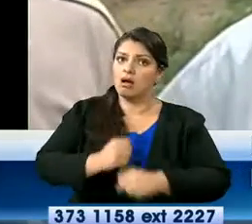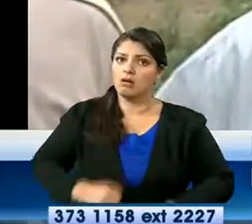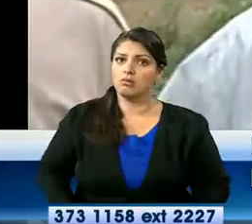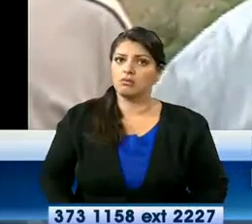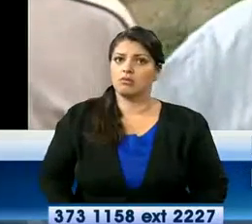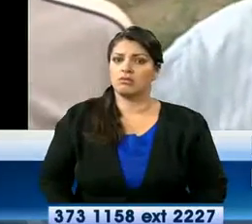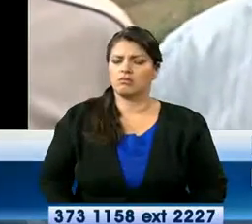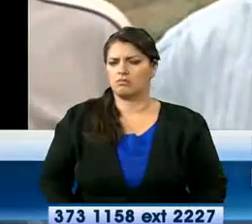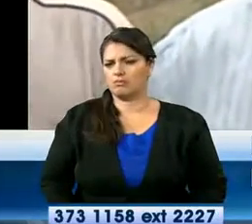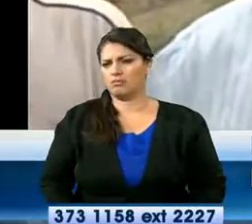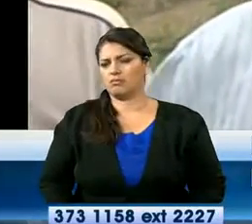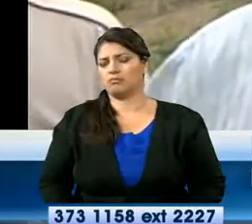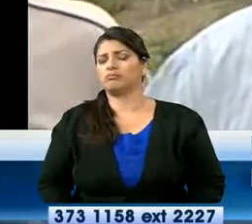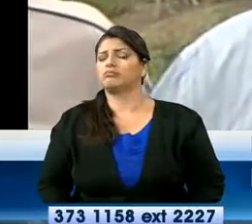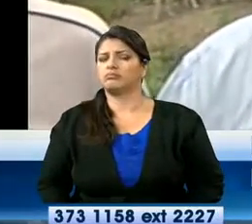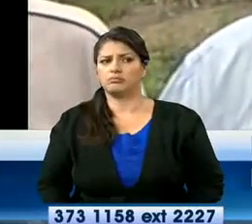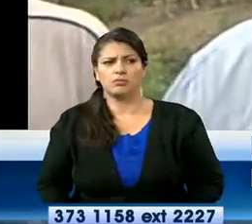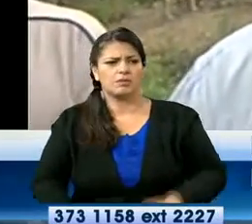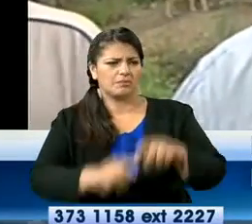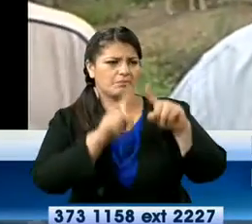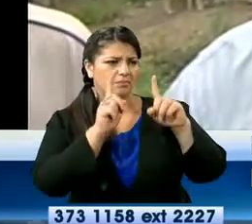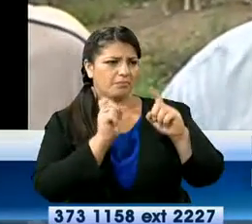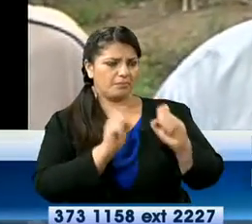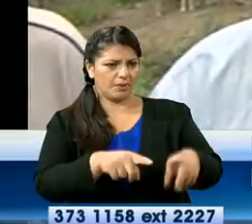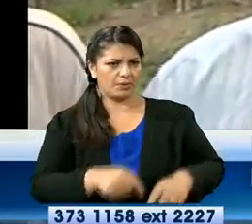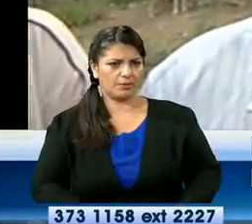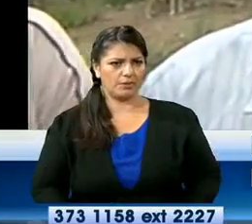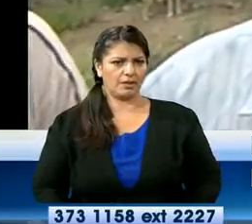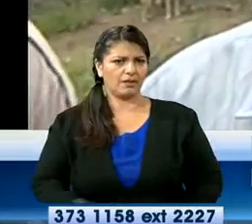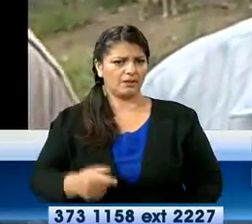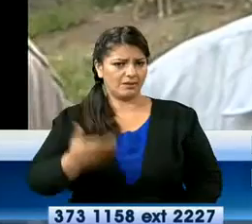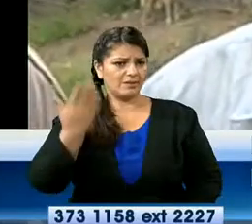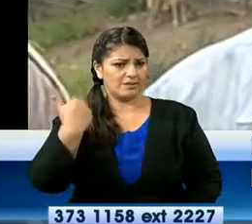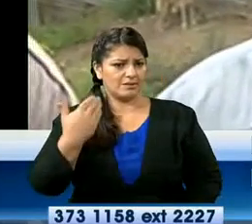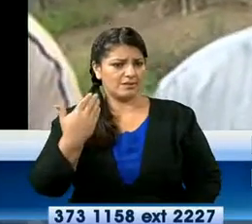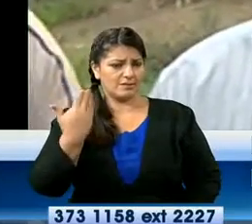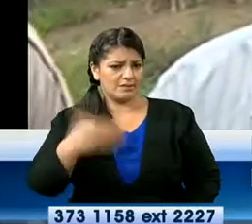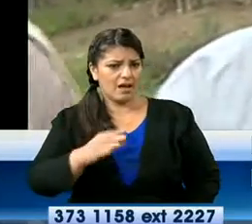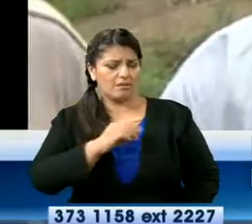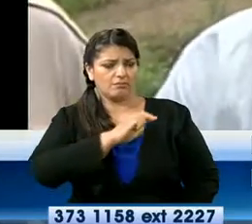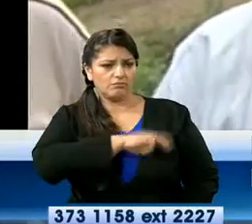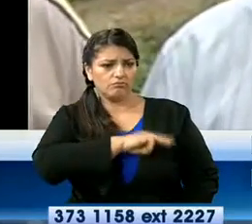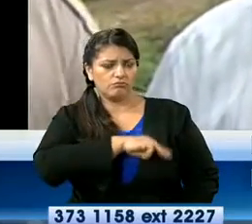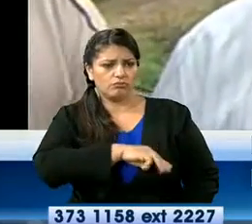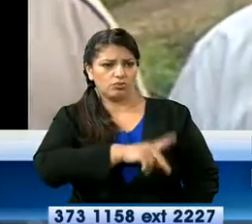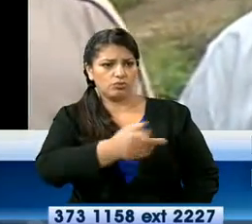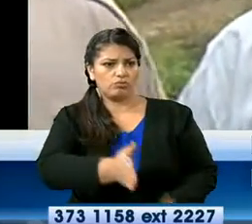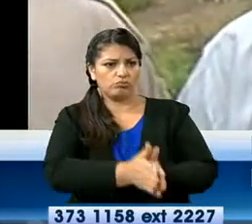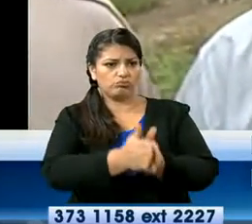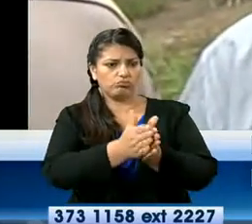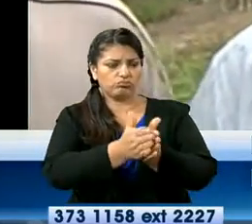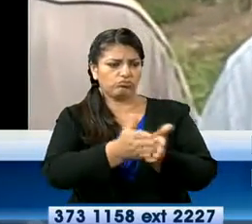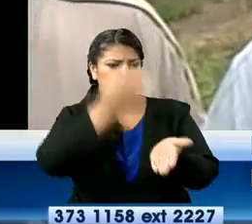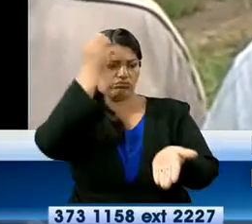inclusivamente el que nos reubicó aquí, el ingeniero Gavica. Ángel Gavica,